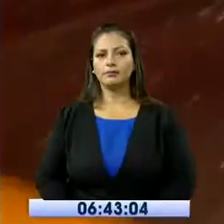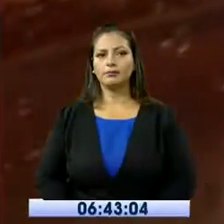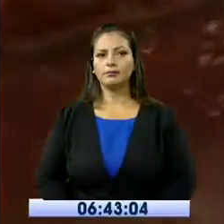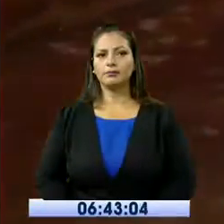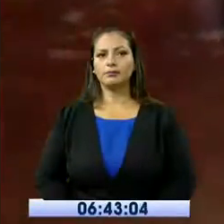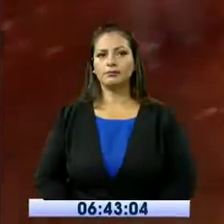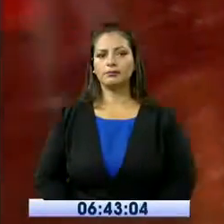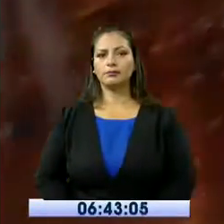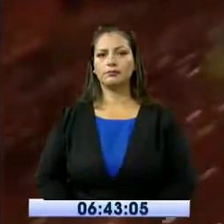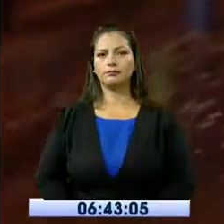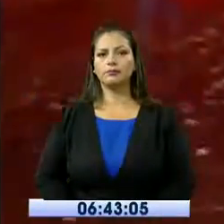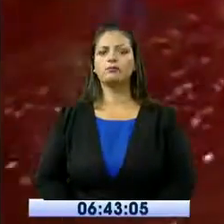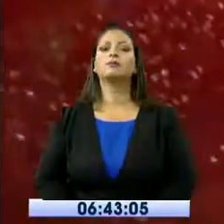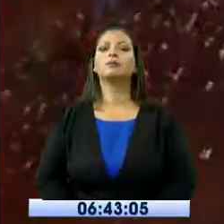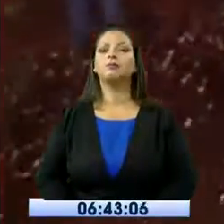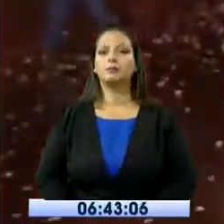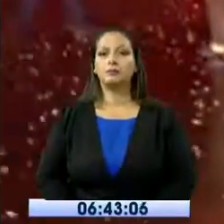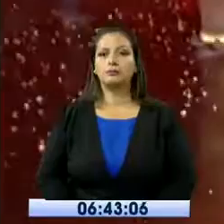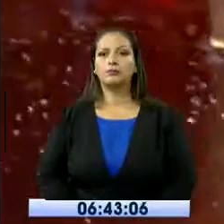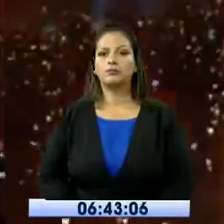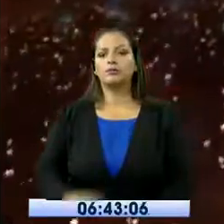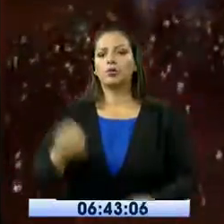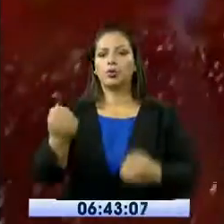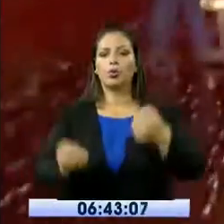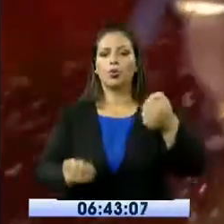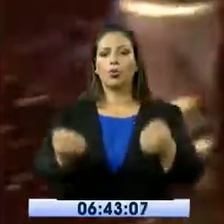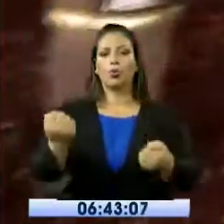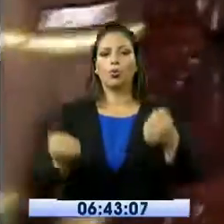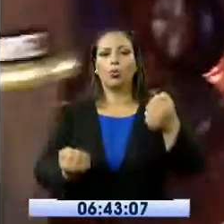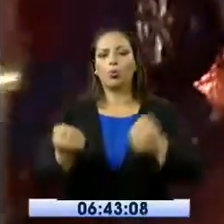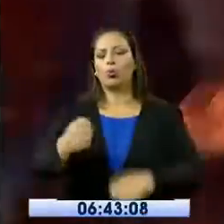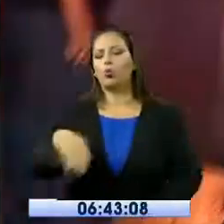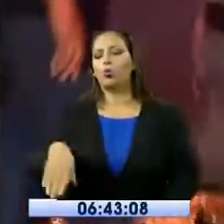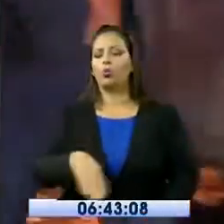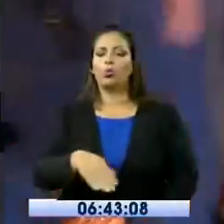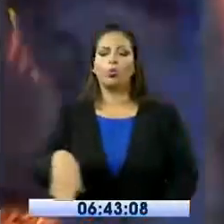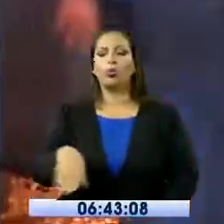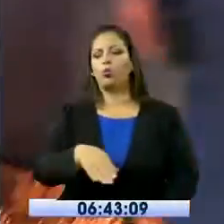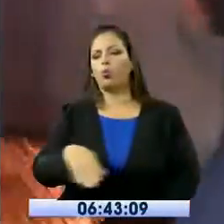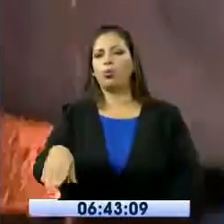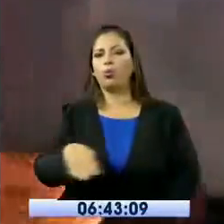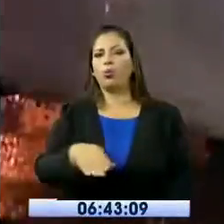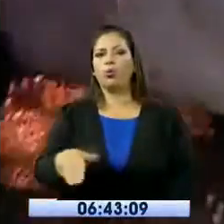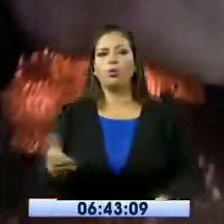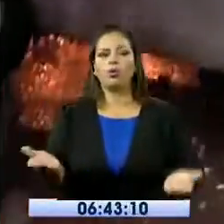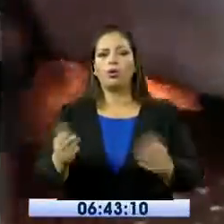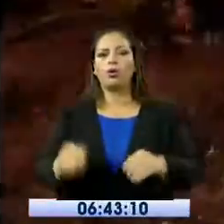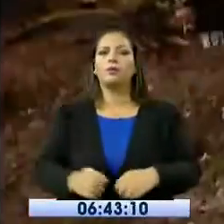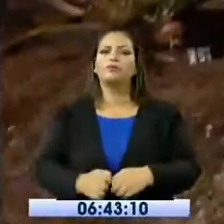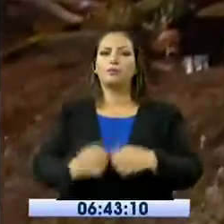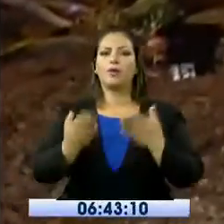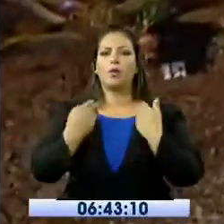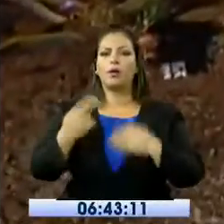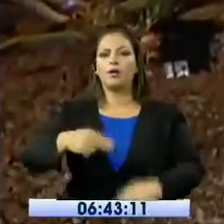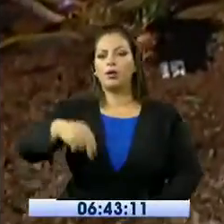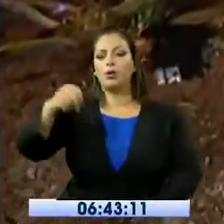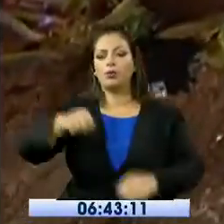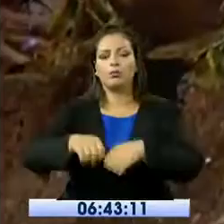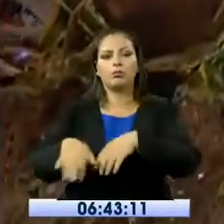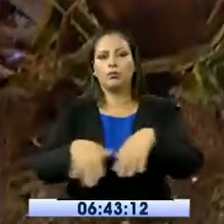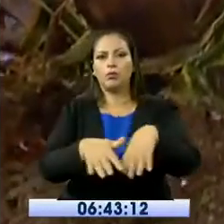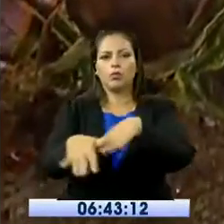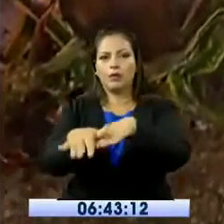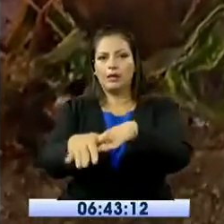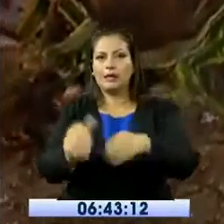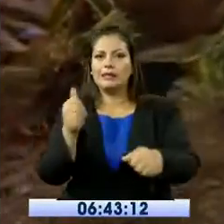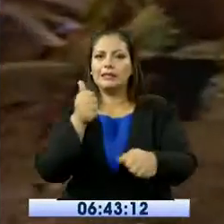El auto perdió pista e impactó contra una jardinera en la avenida Francisco de Orellana, a la altura de la